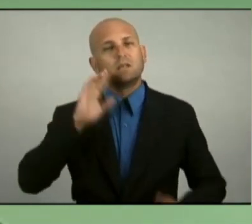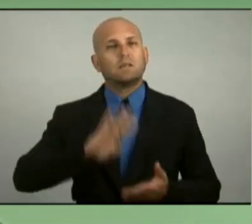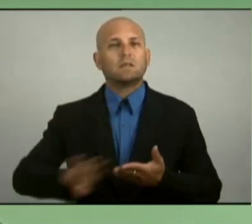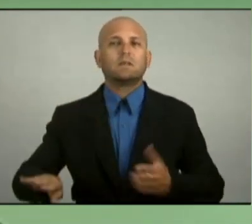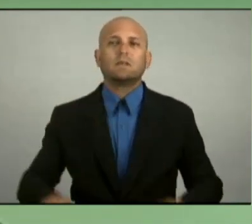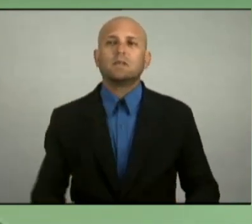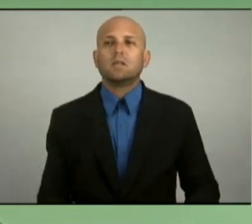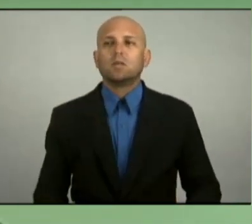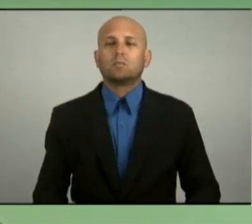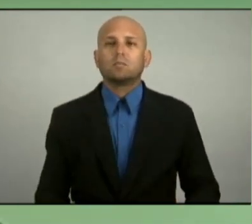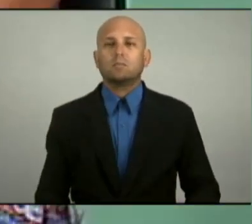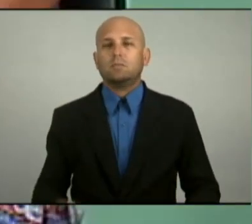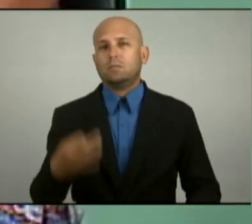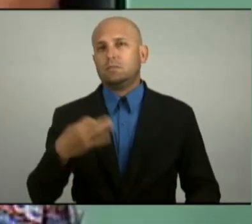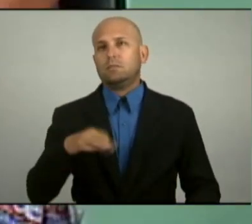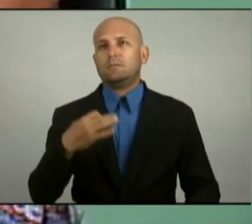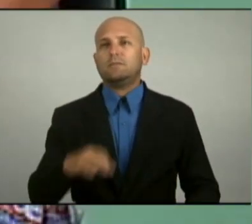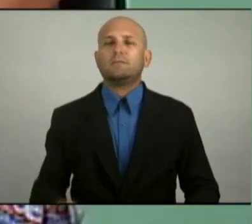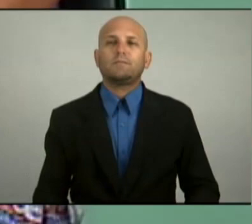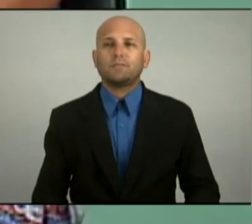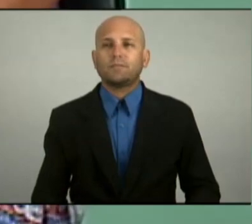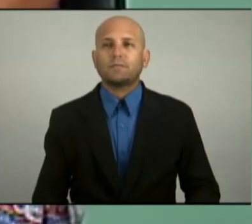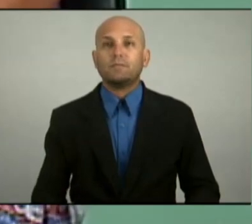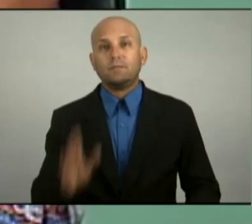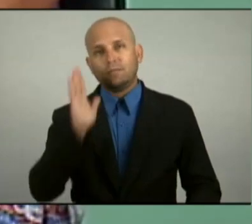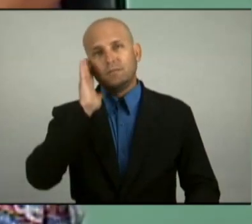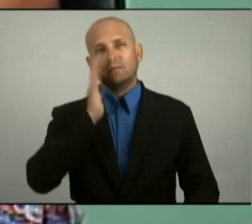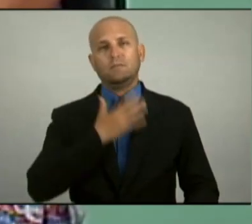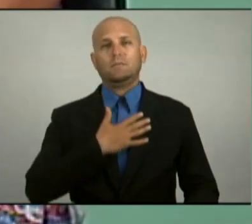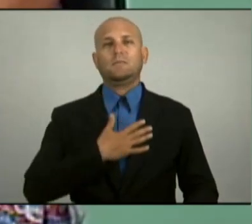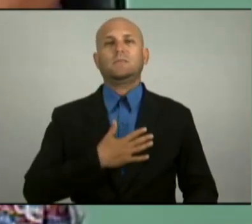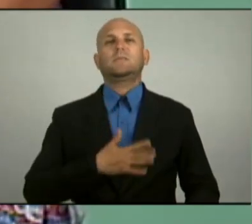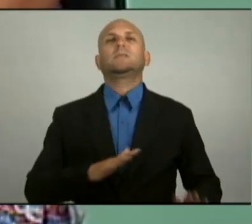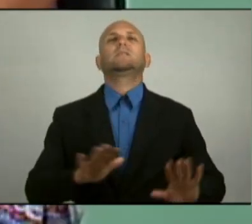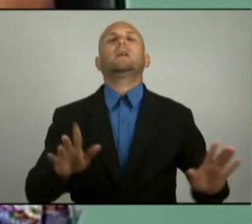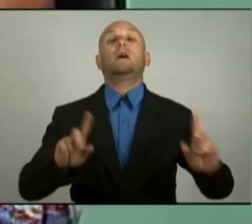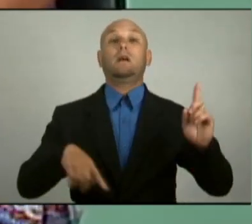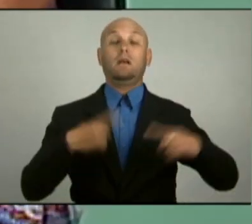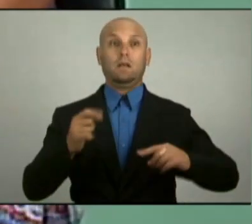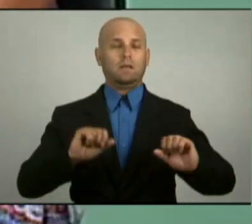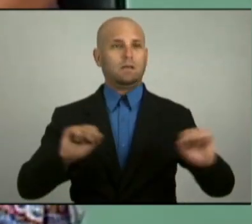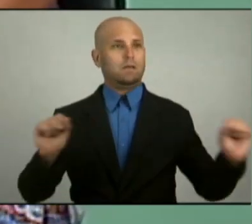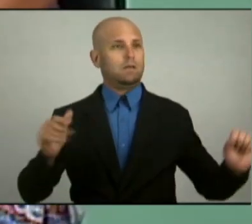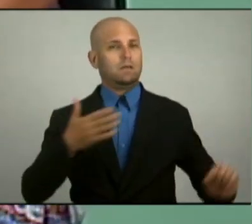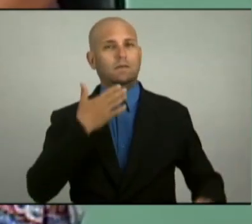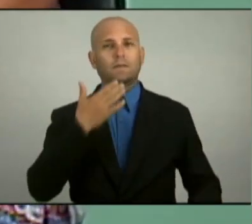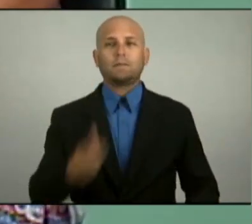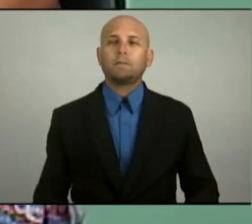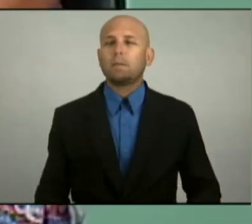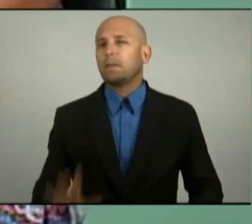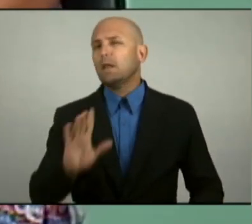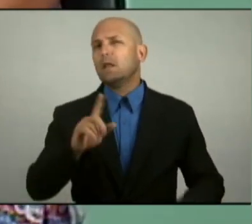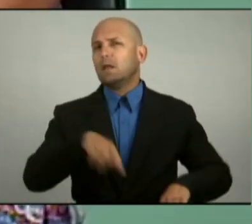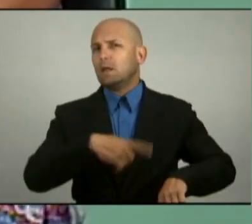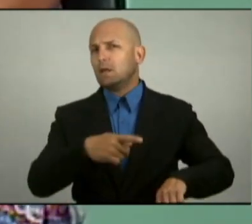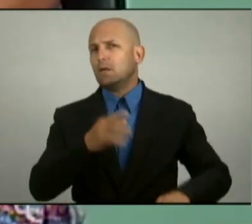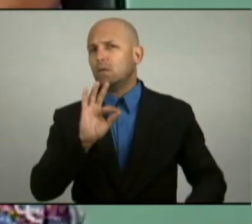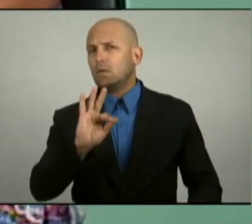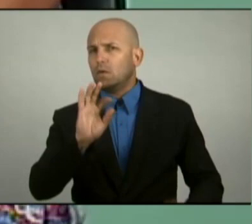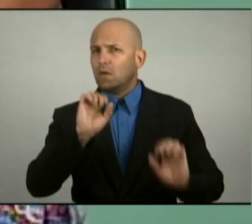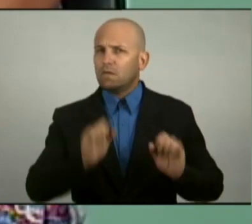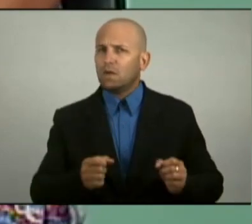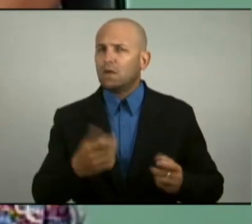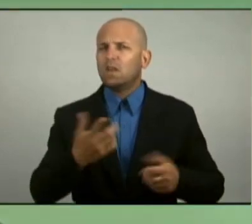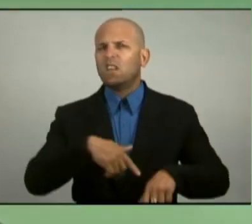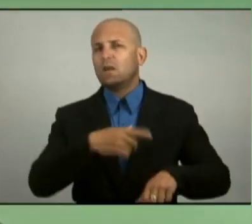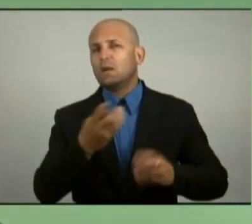perturbados realmente Hay que dormir bien Es necesario dormir bien Ahora Cuántas horas debemos dormir bueno Esto